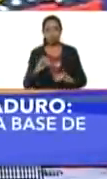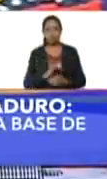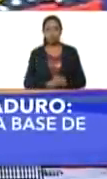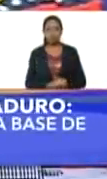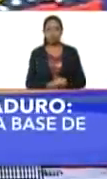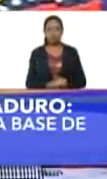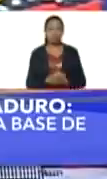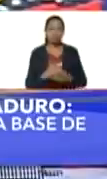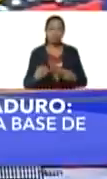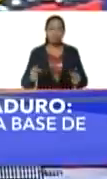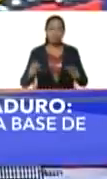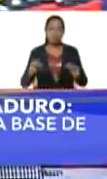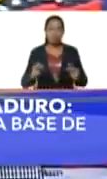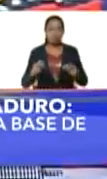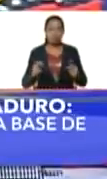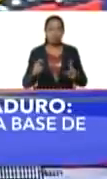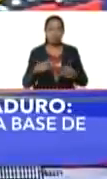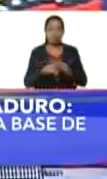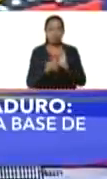de activar